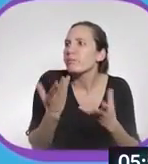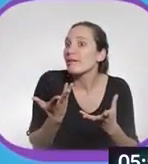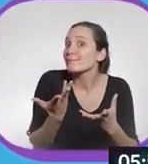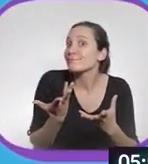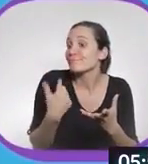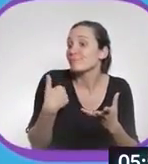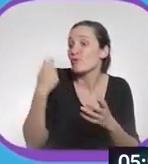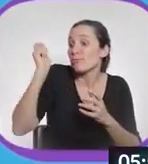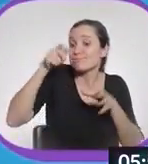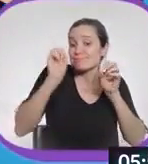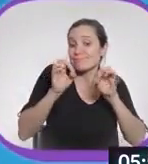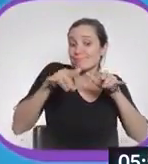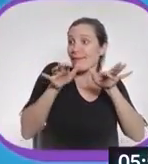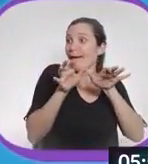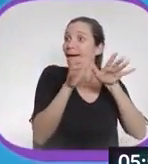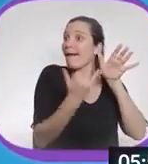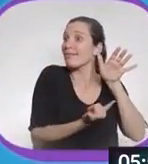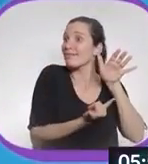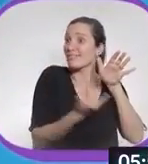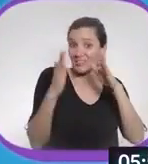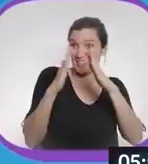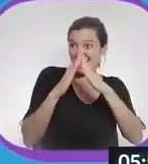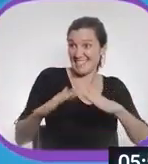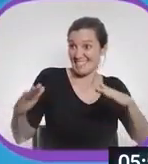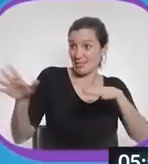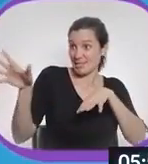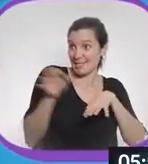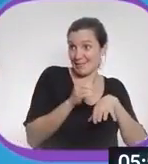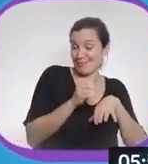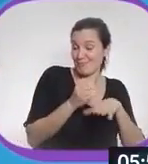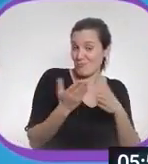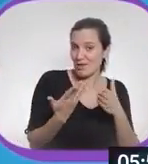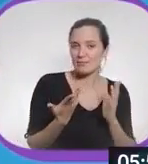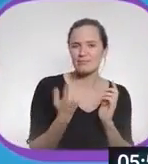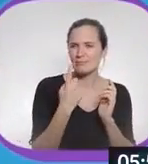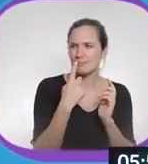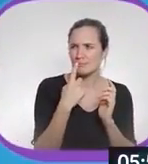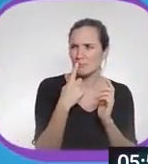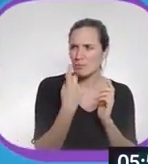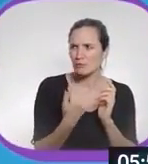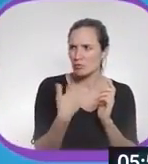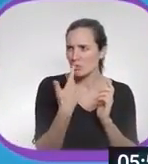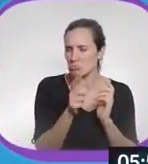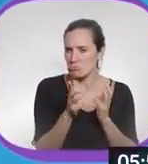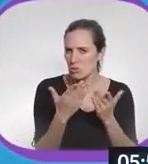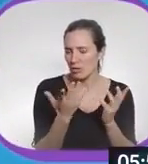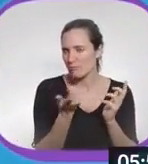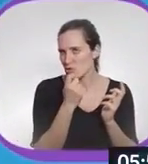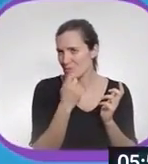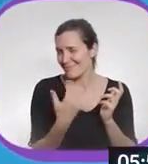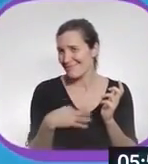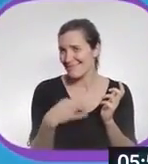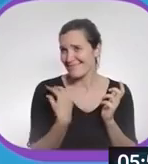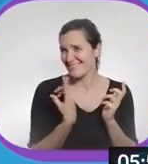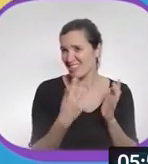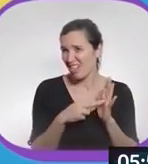pueden traer el circo hasta aquí? Sí, ¿por qué? Esa es una pregunta que quizás yo deba responder. Como, ¿cuál es el significado de la